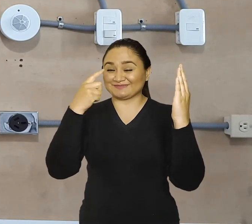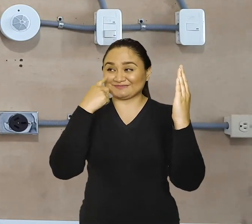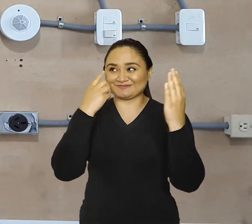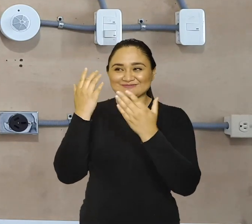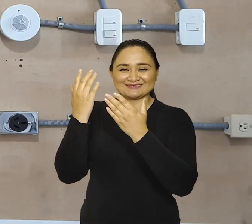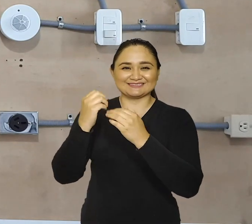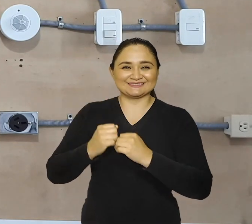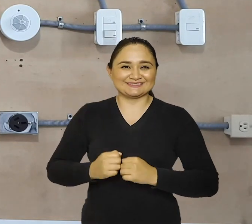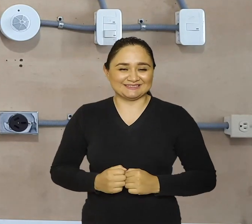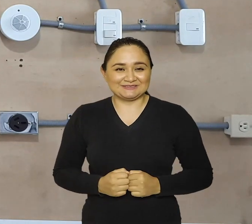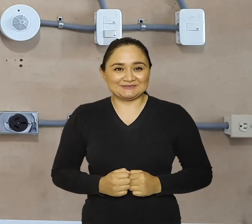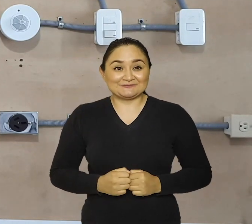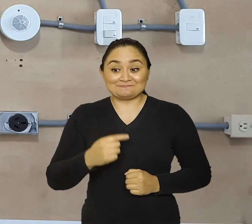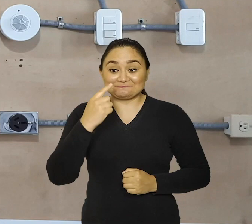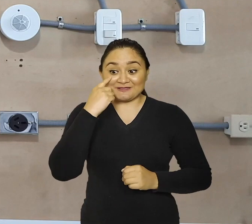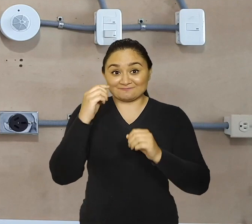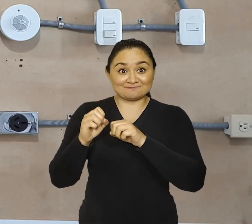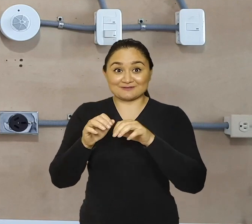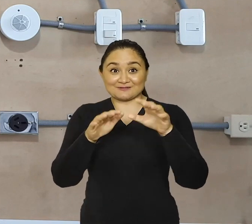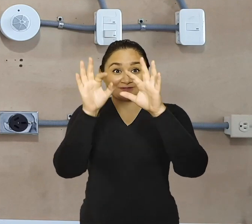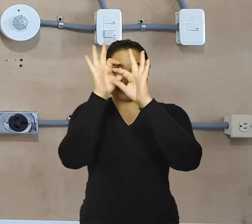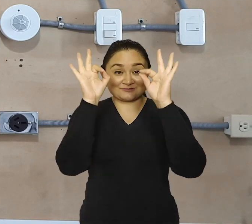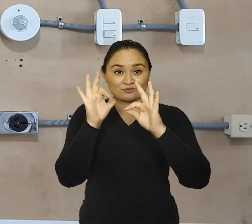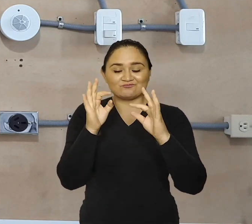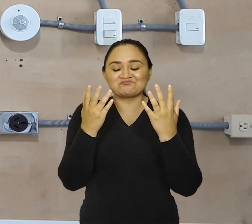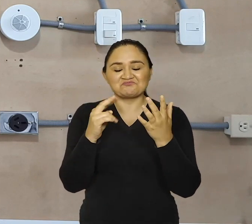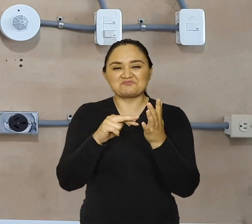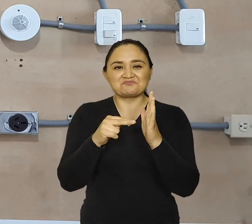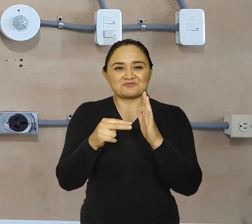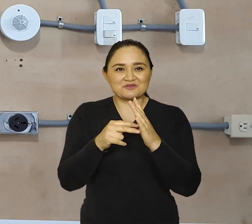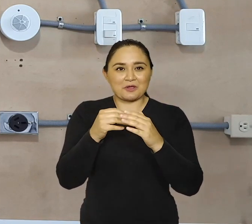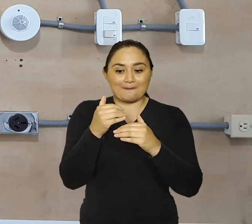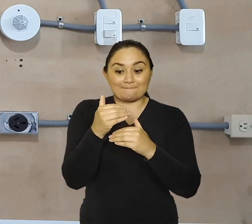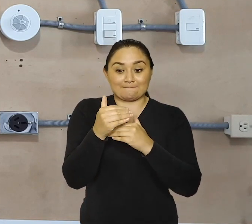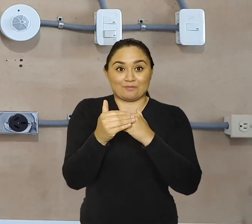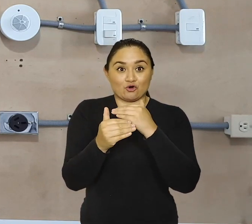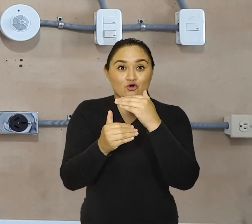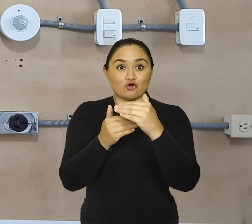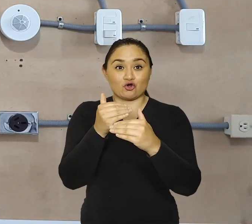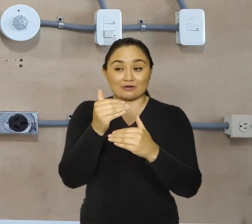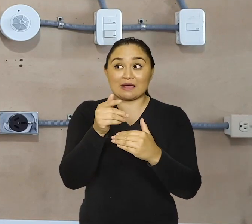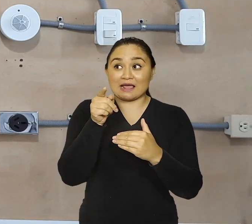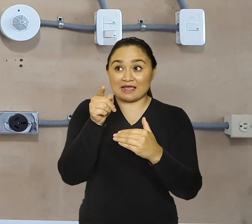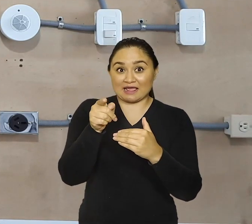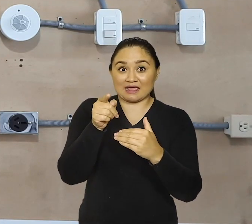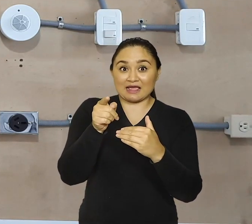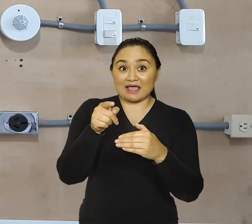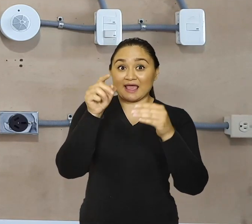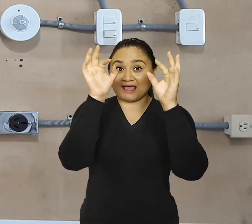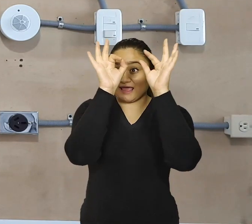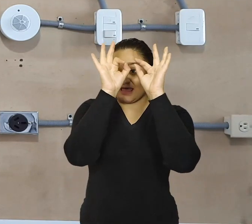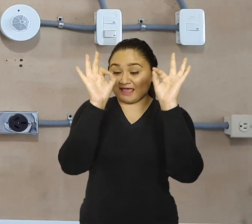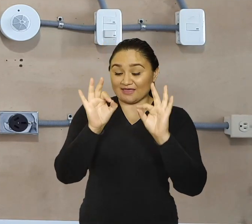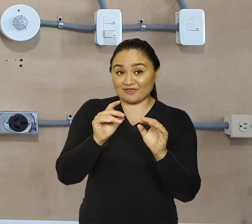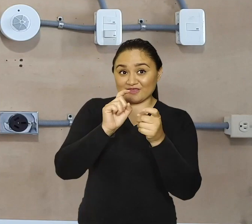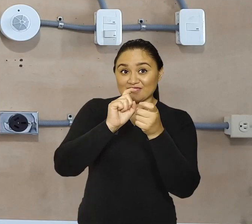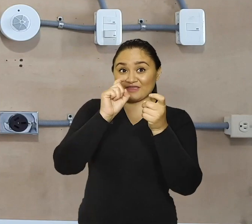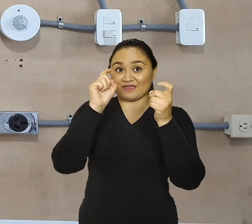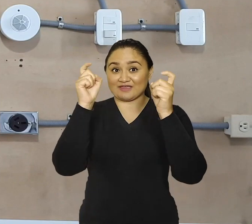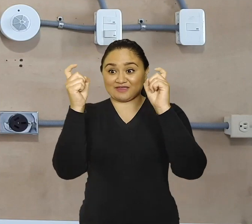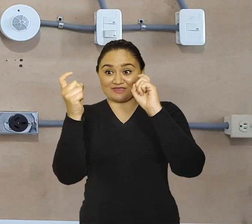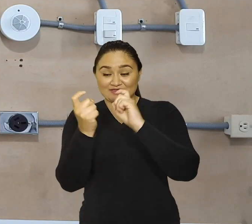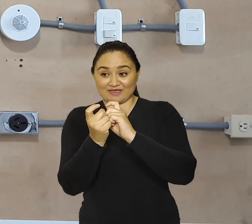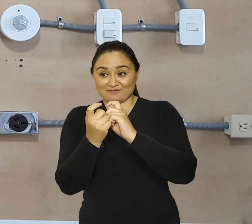nuestras viviendas. La generación eléctrica es el proceso mediante el cual se convierte la